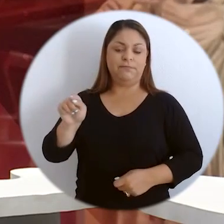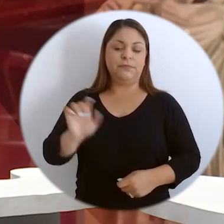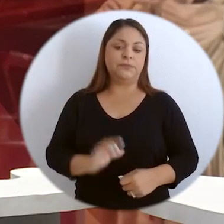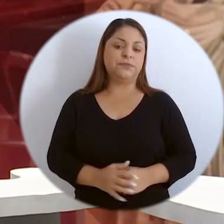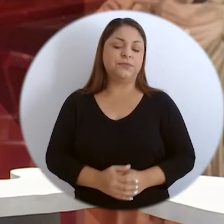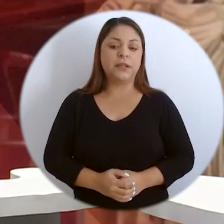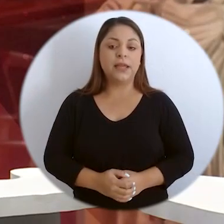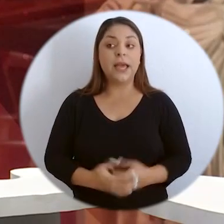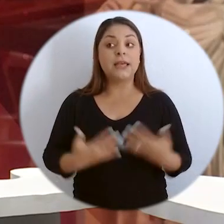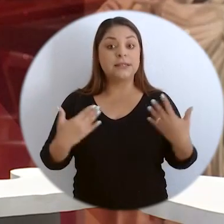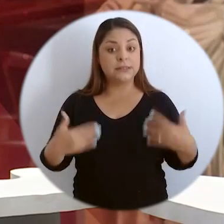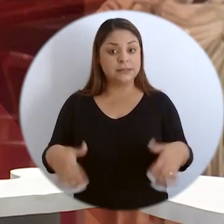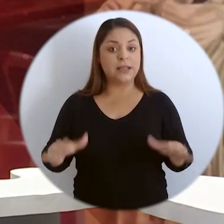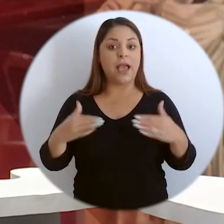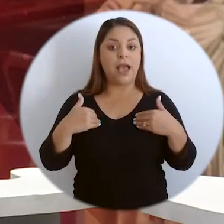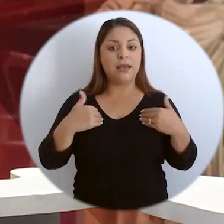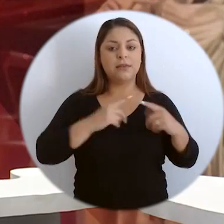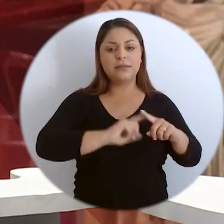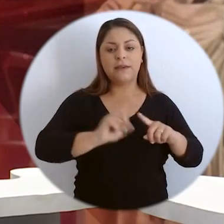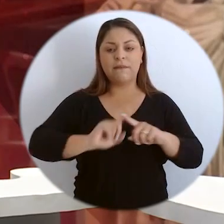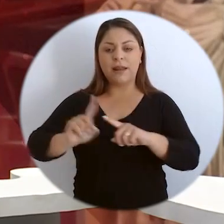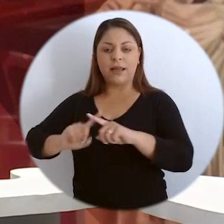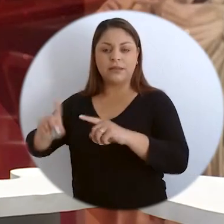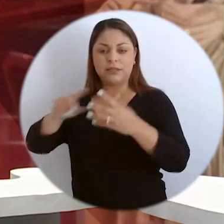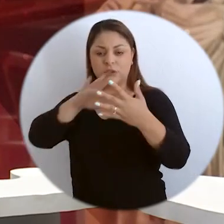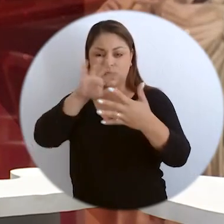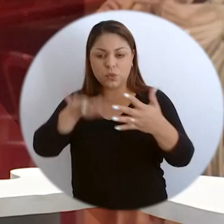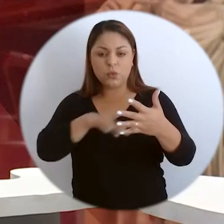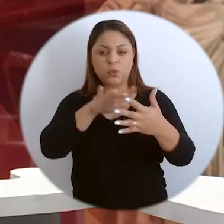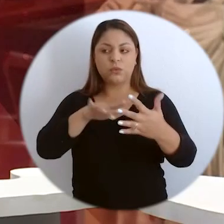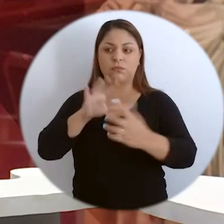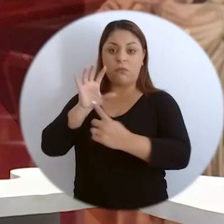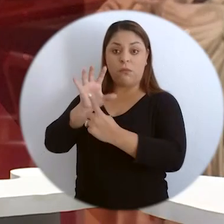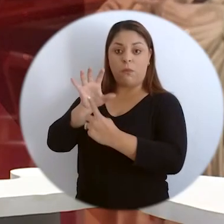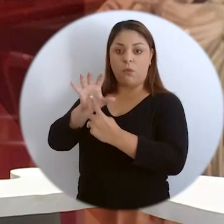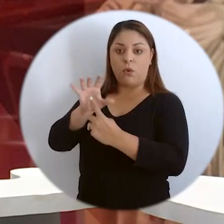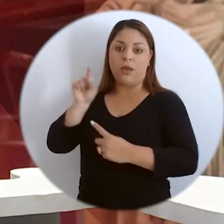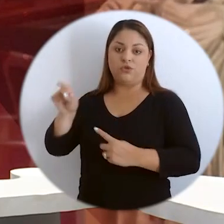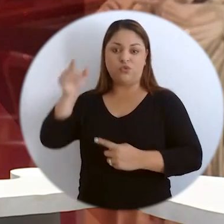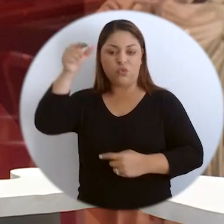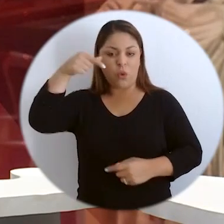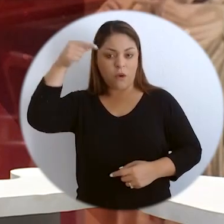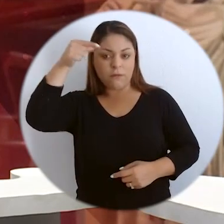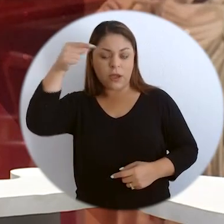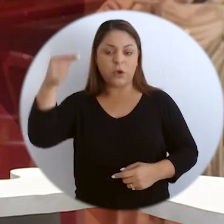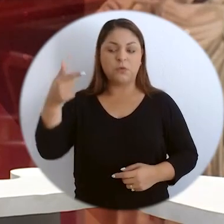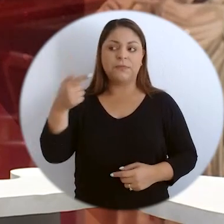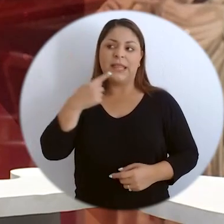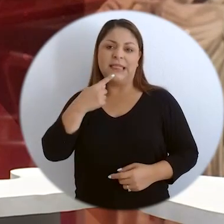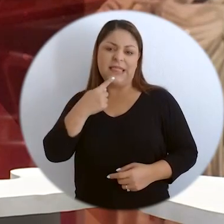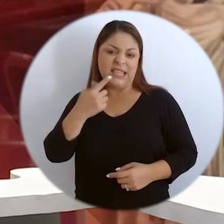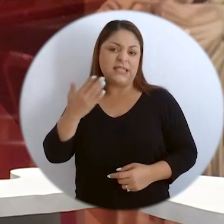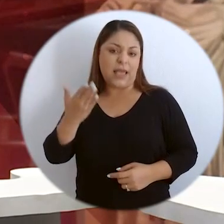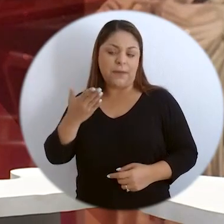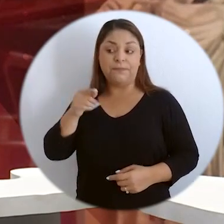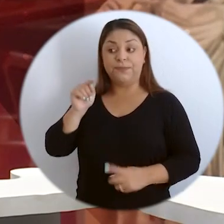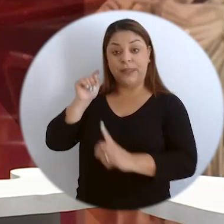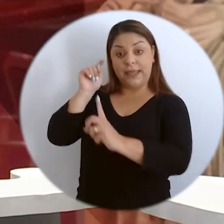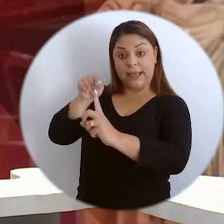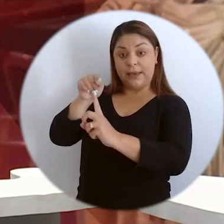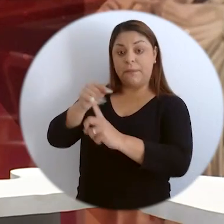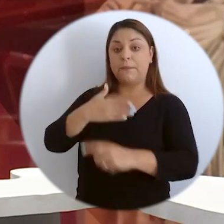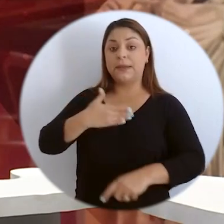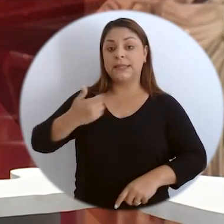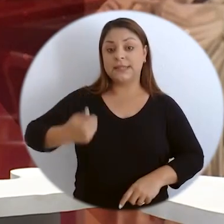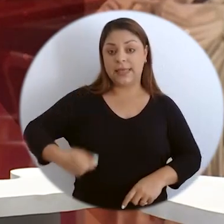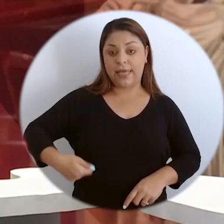la administración Chávez Robles, que se ha caracterizado, como conversábamos en el bloque anterior, por una forma particular